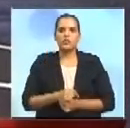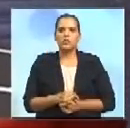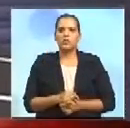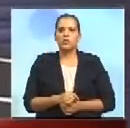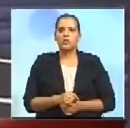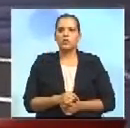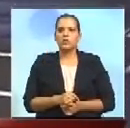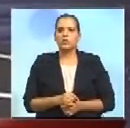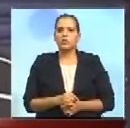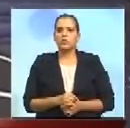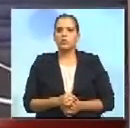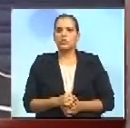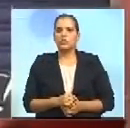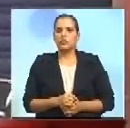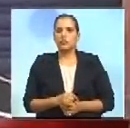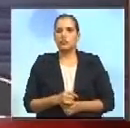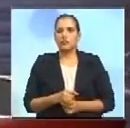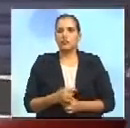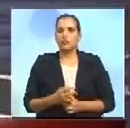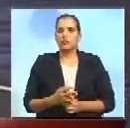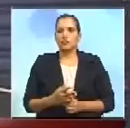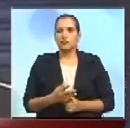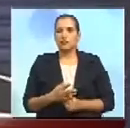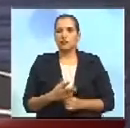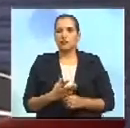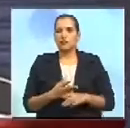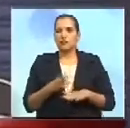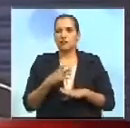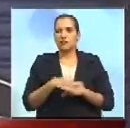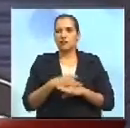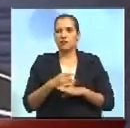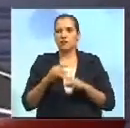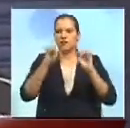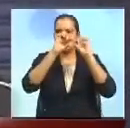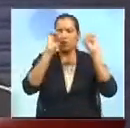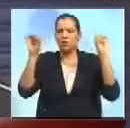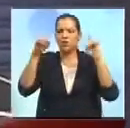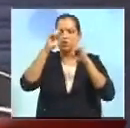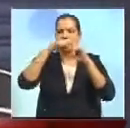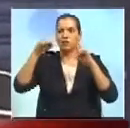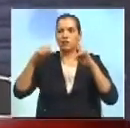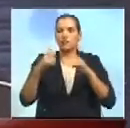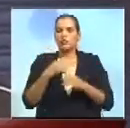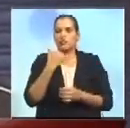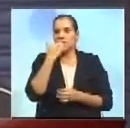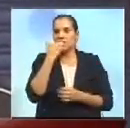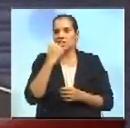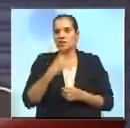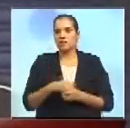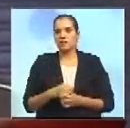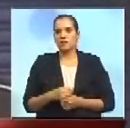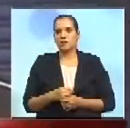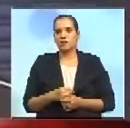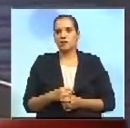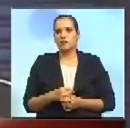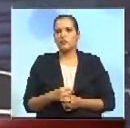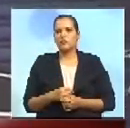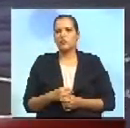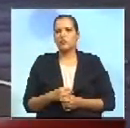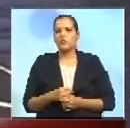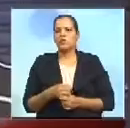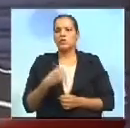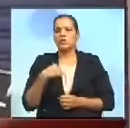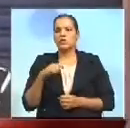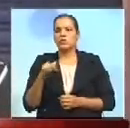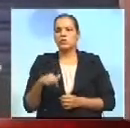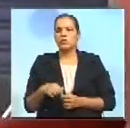todo. ¿El 110 o 20? Alta tensión, el cable de alta tensión. Bueno, usted tuvo aquí en la permanencia, en su